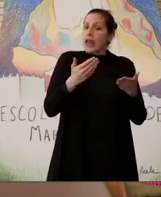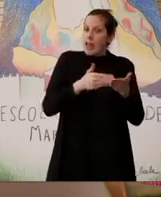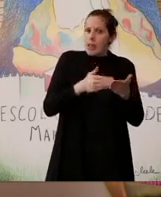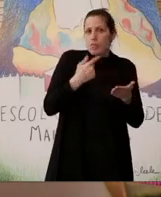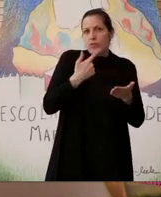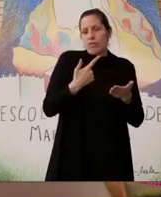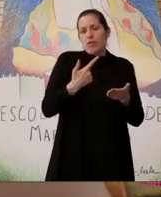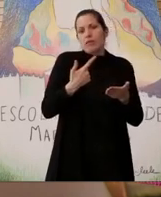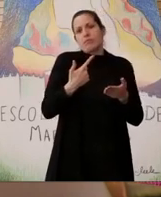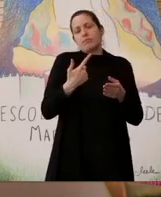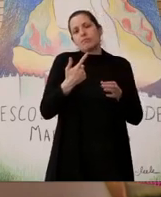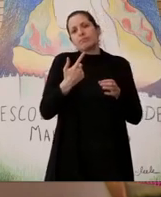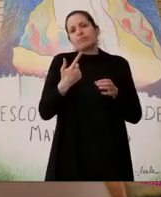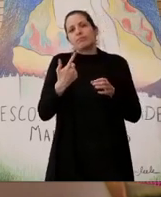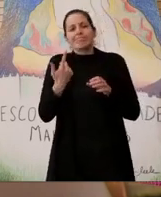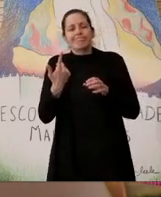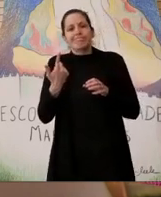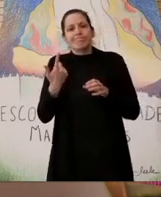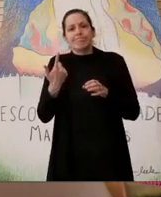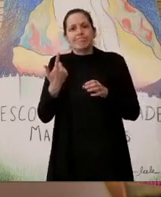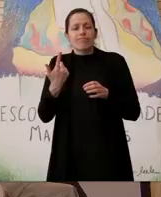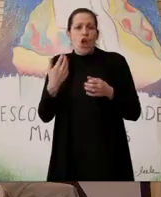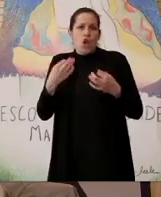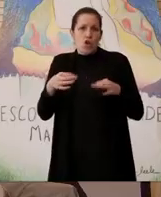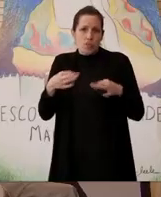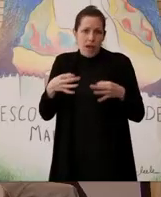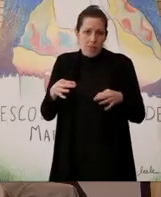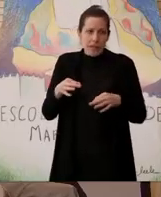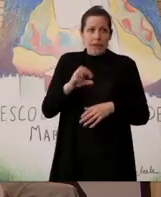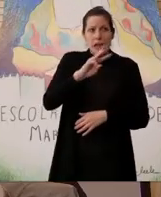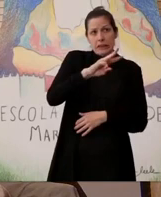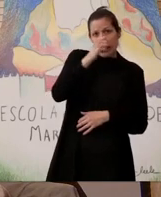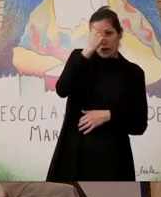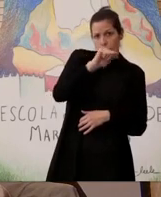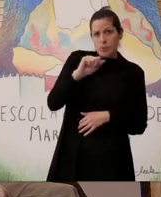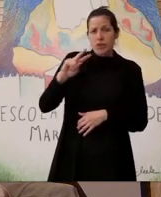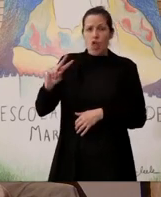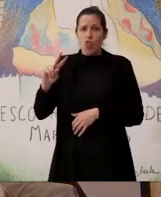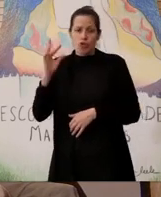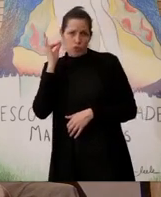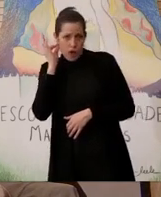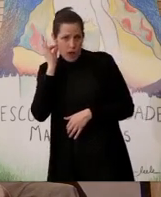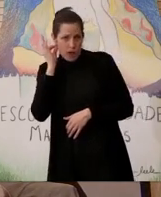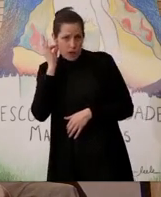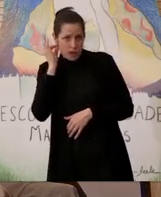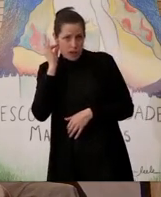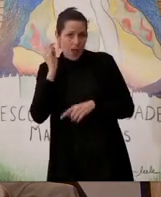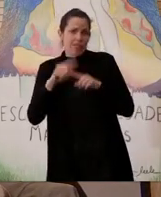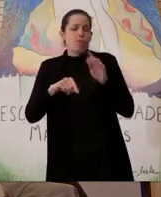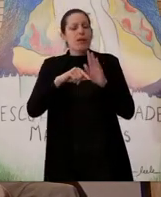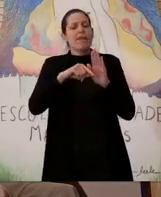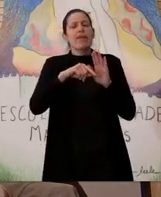0.5 no seguros 32 suele haber tres hombres duarmullares hacia osciáis dos tres